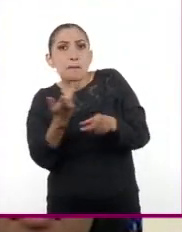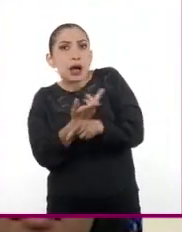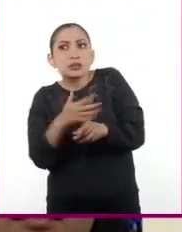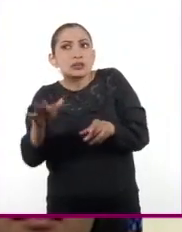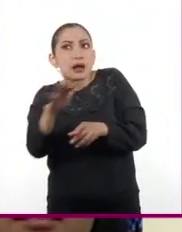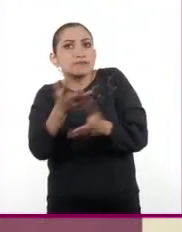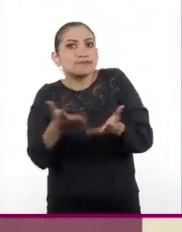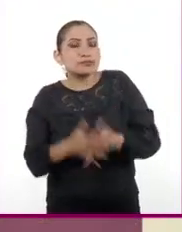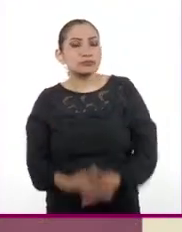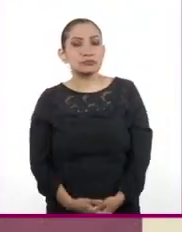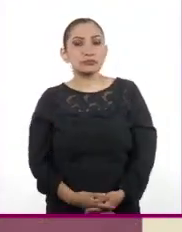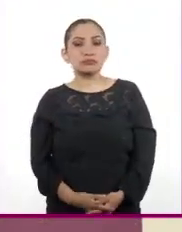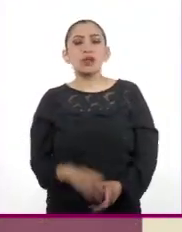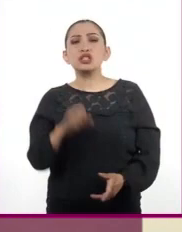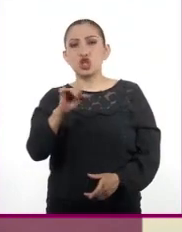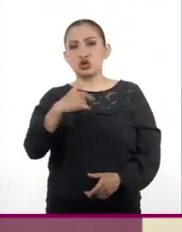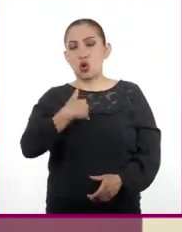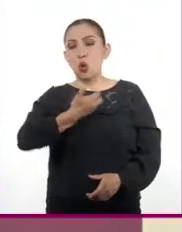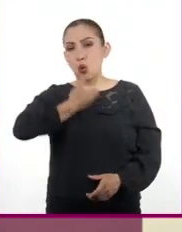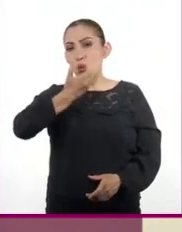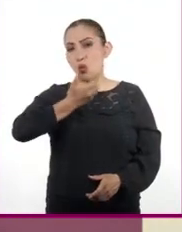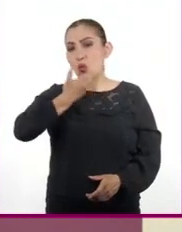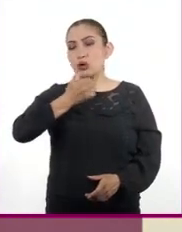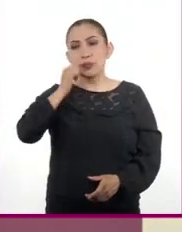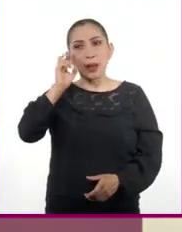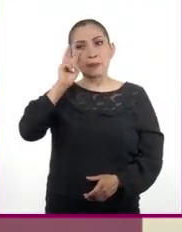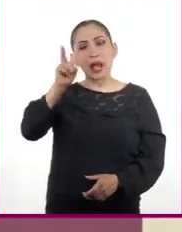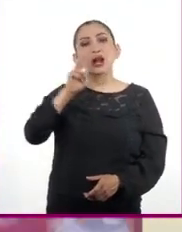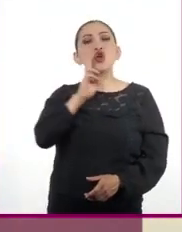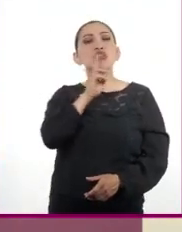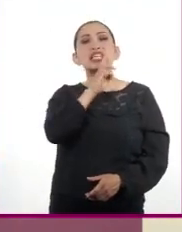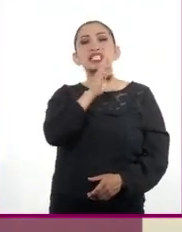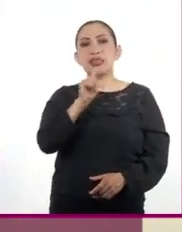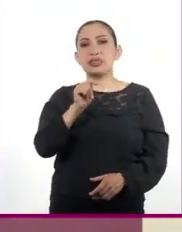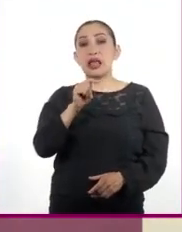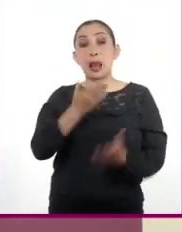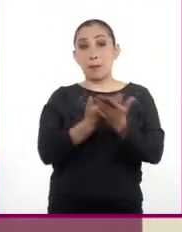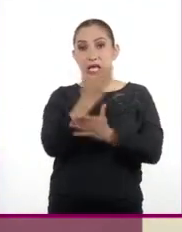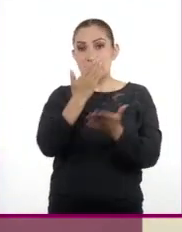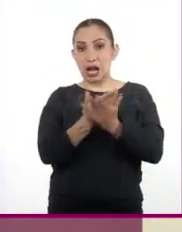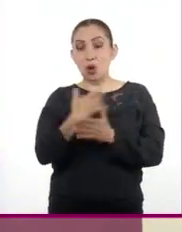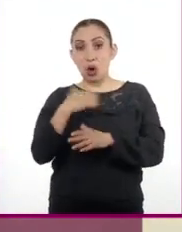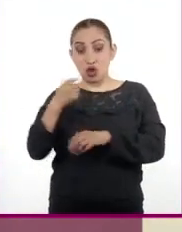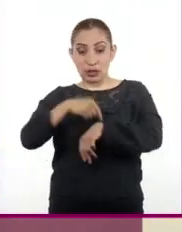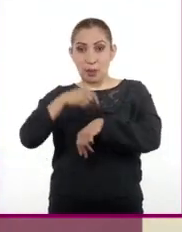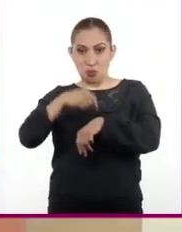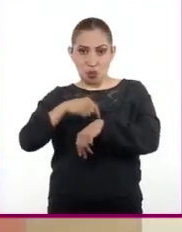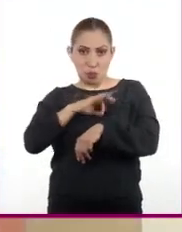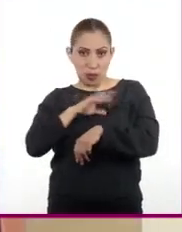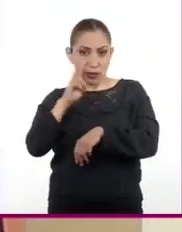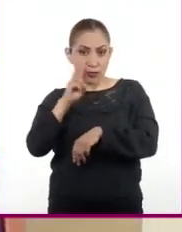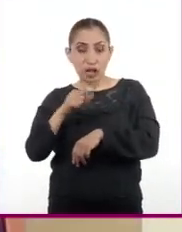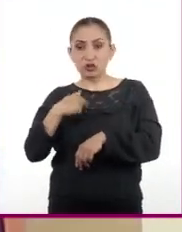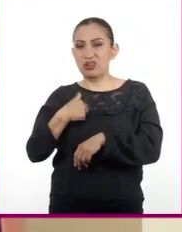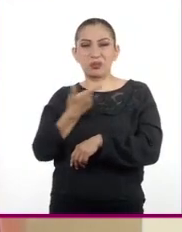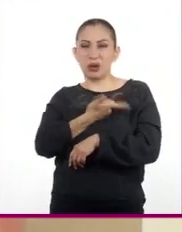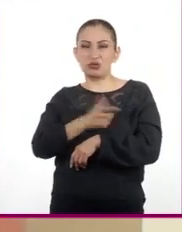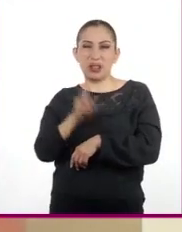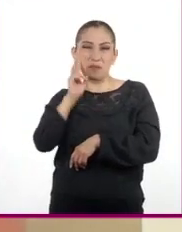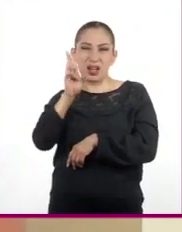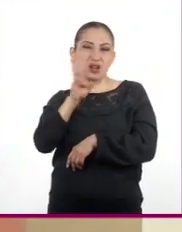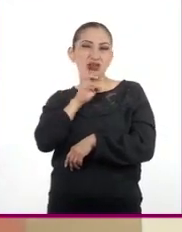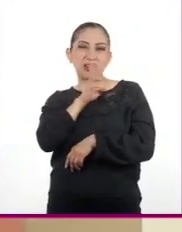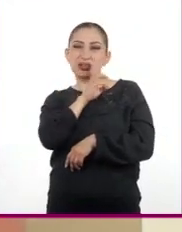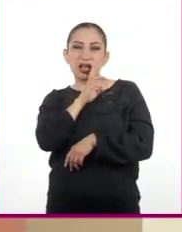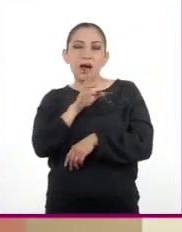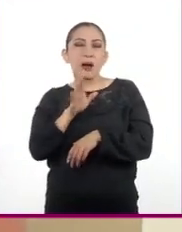informados? Pues sí, yo acostumbro muchas veces ver noticieros, más que nada en las mañanas, que es cuando tengo tiempo. En mi caso no me gusta verlos